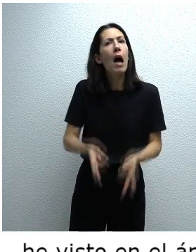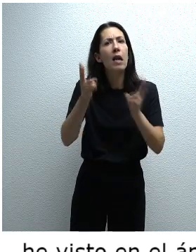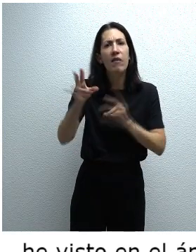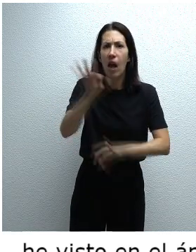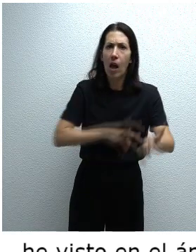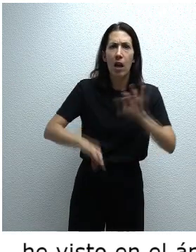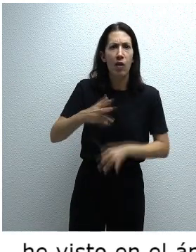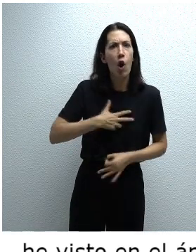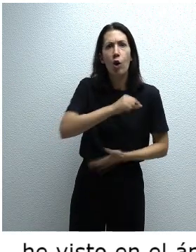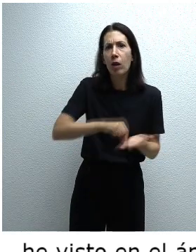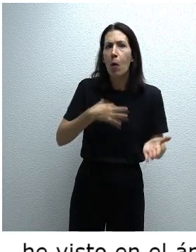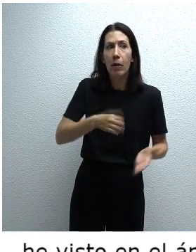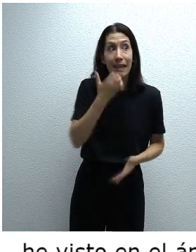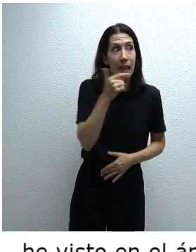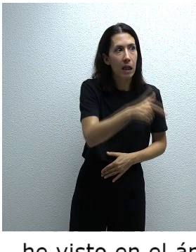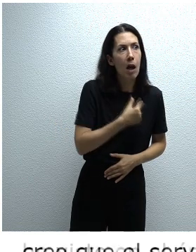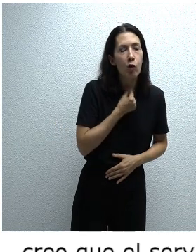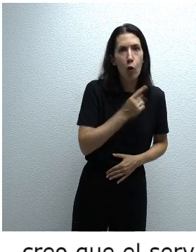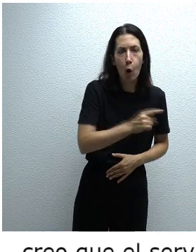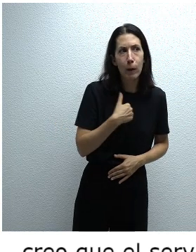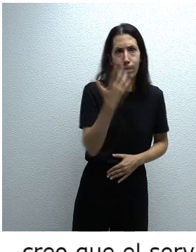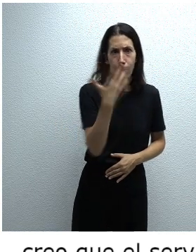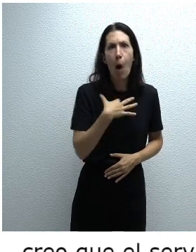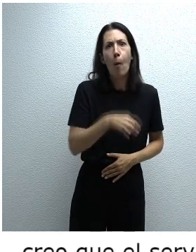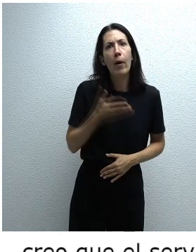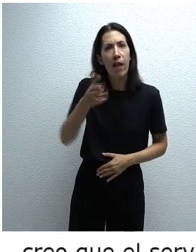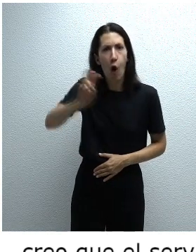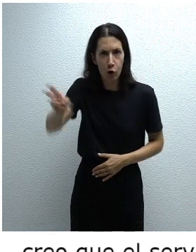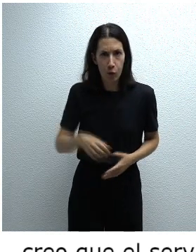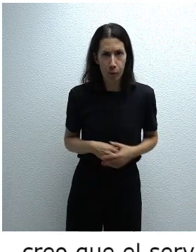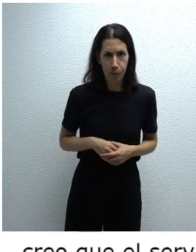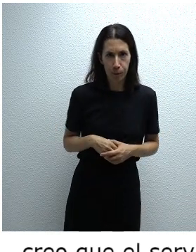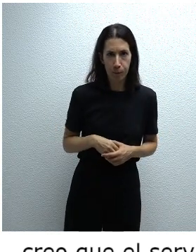notario y ella puede perfectamente acudir a otra notaría donde la atiendan de otra manera.